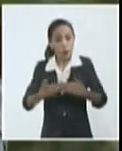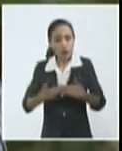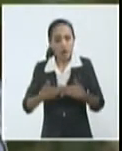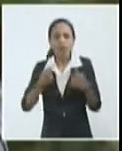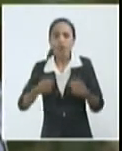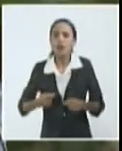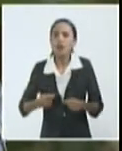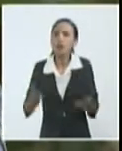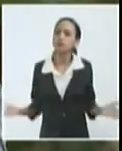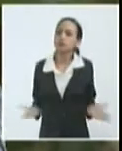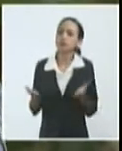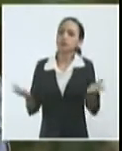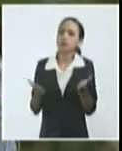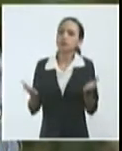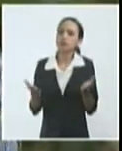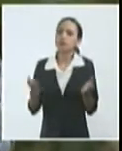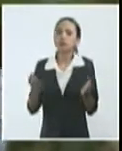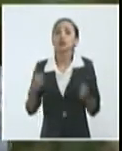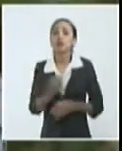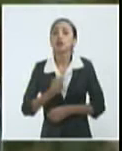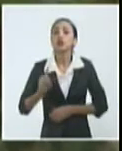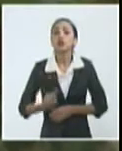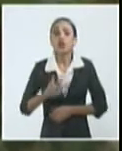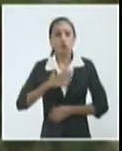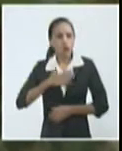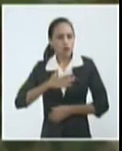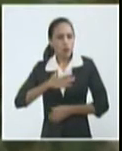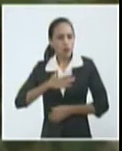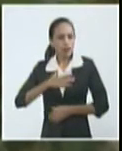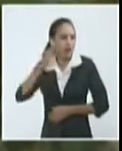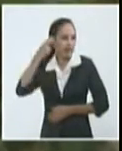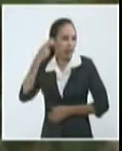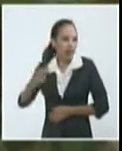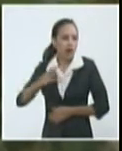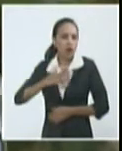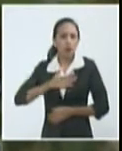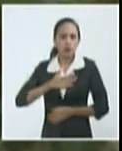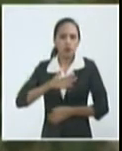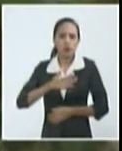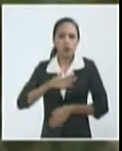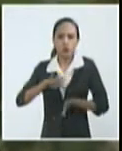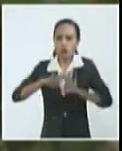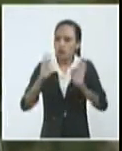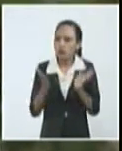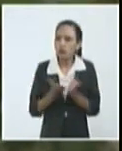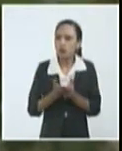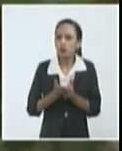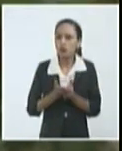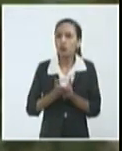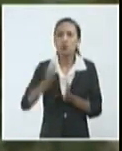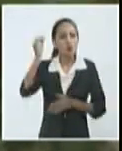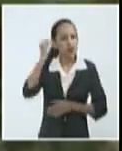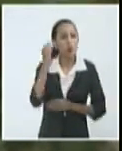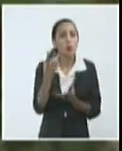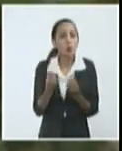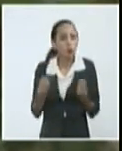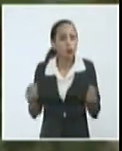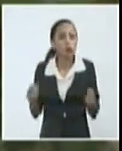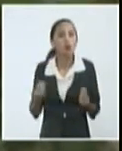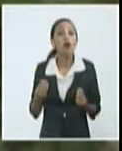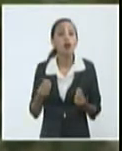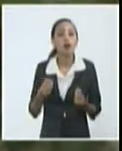nuestro talento, con el talento que hay en el pueblo. Ninguno de nosotros sabe más que todos nosotros juntos. Y por eso con esas propias